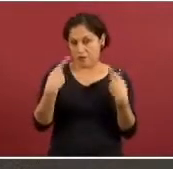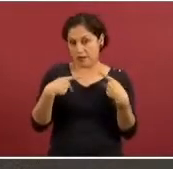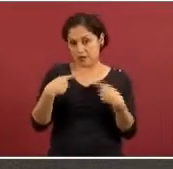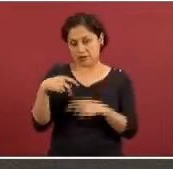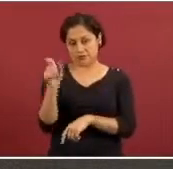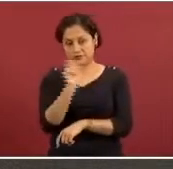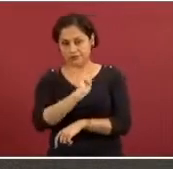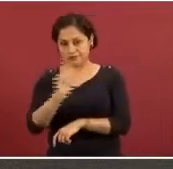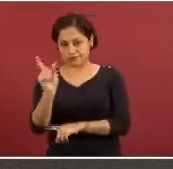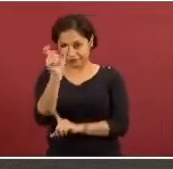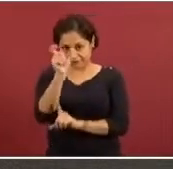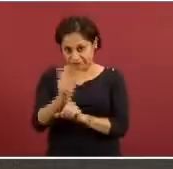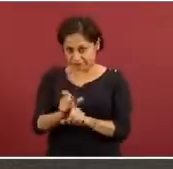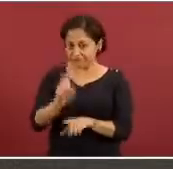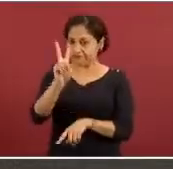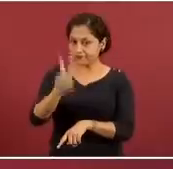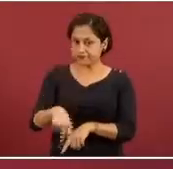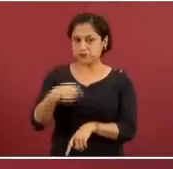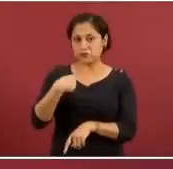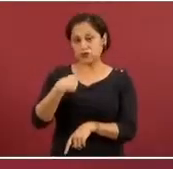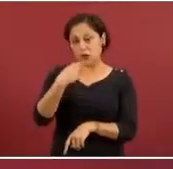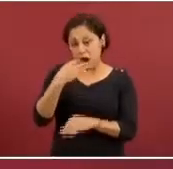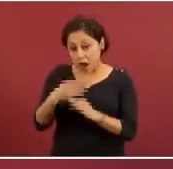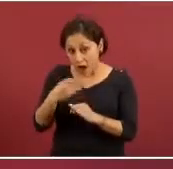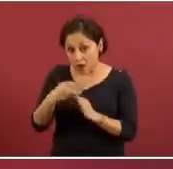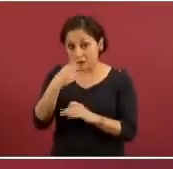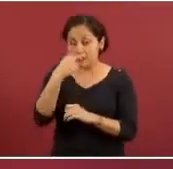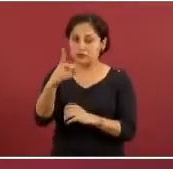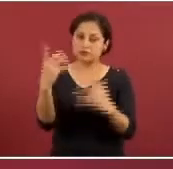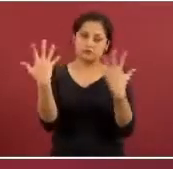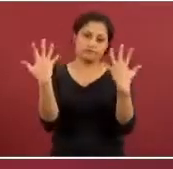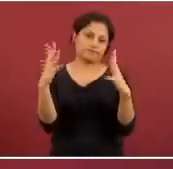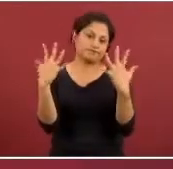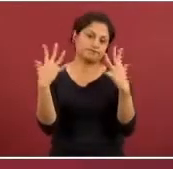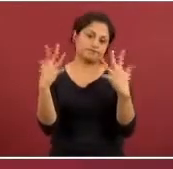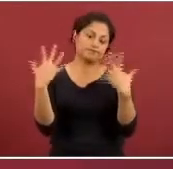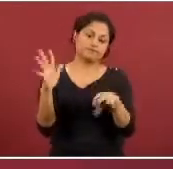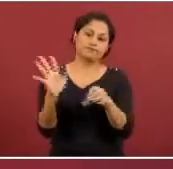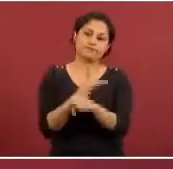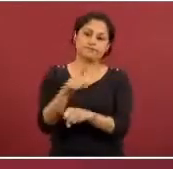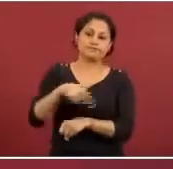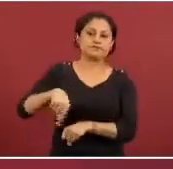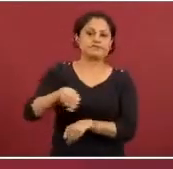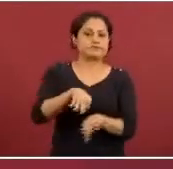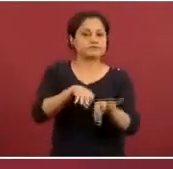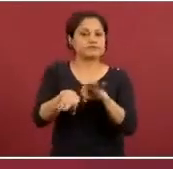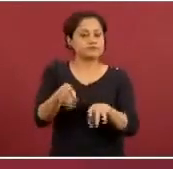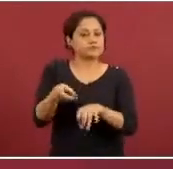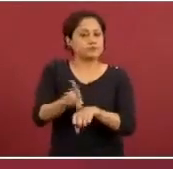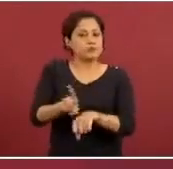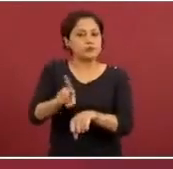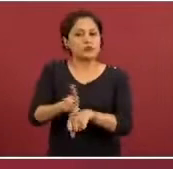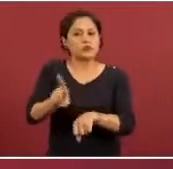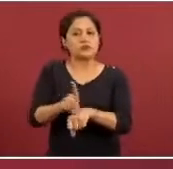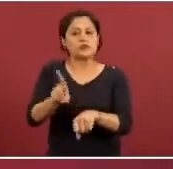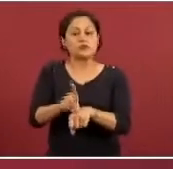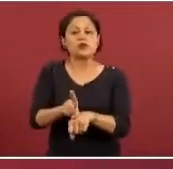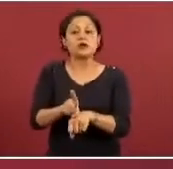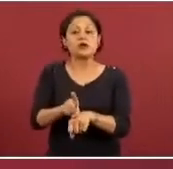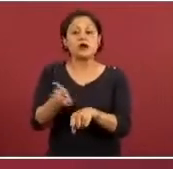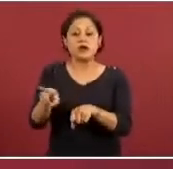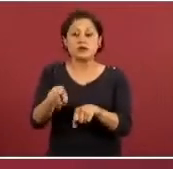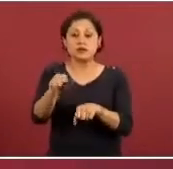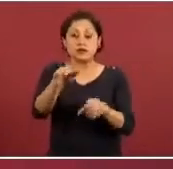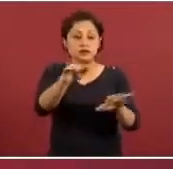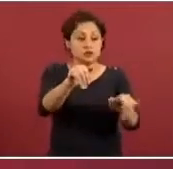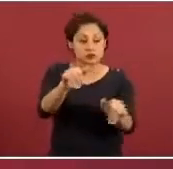quienes congratulo en esta sesión por el arduo trabajo que hacen de forma diaria, que integran justamente el mapa en